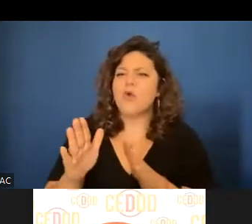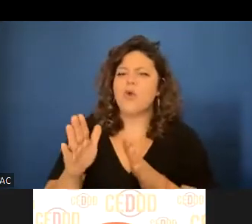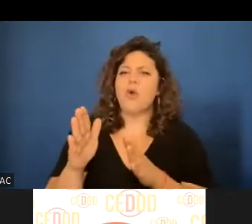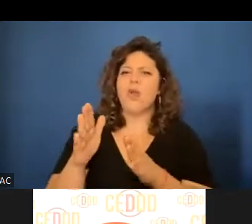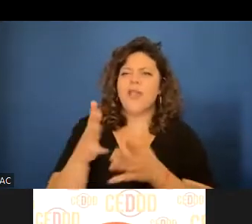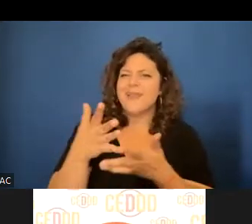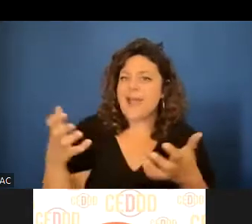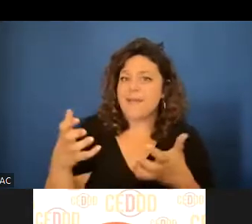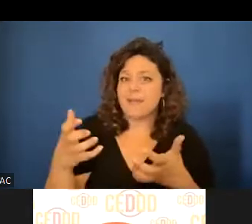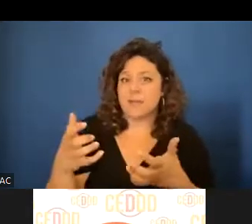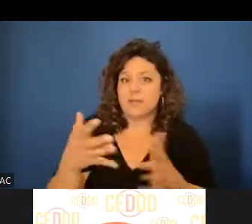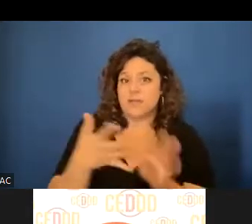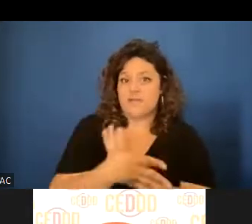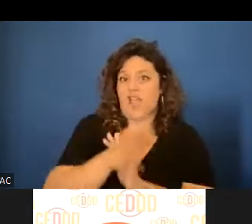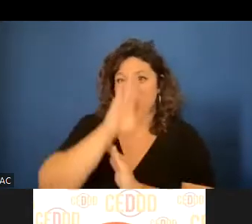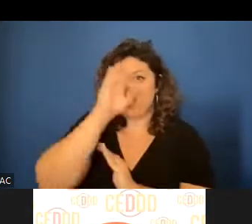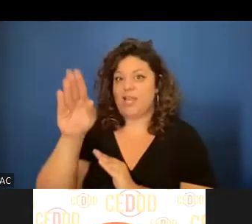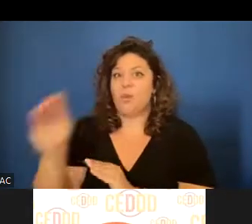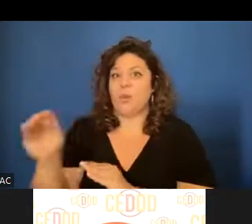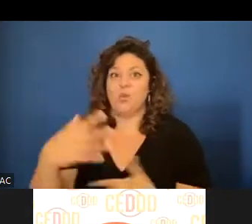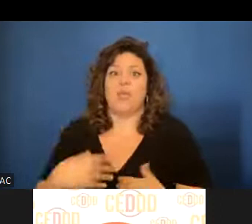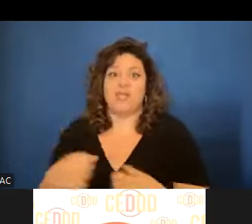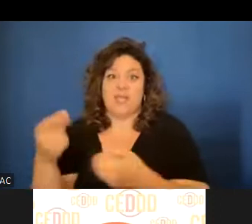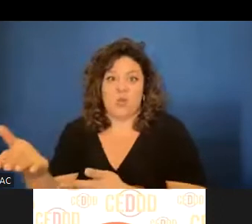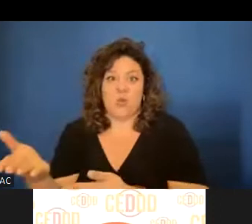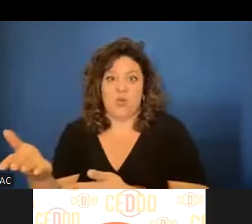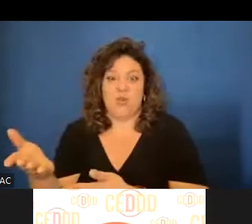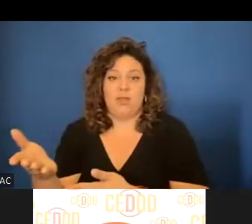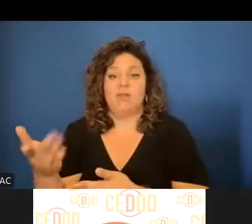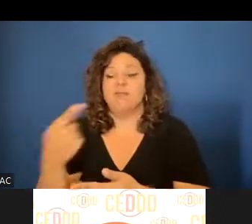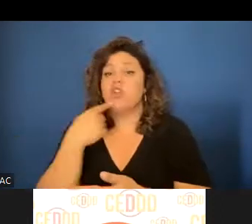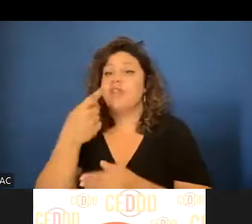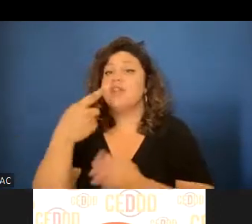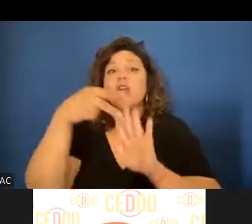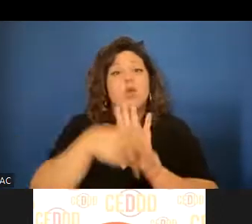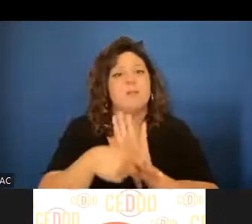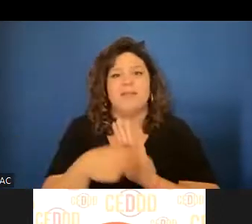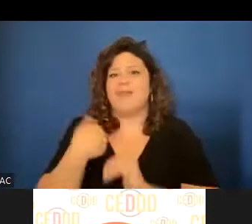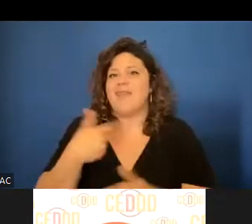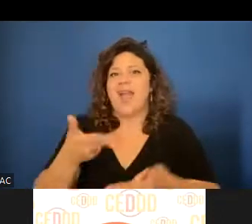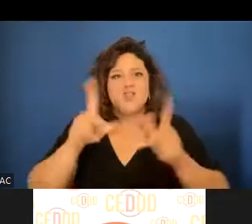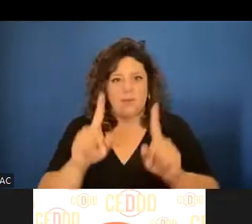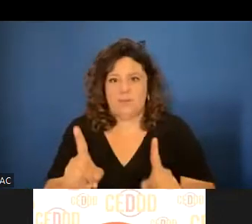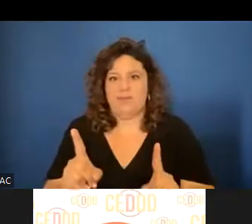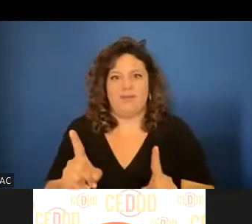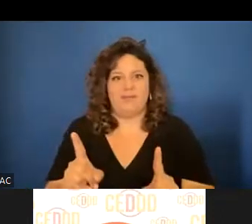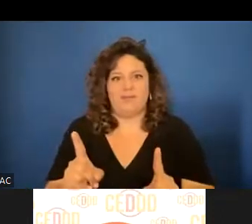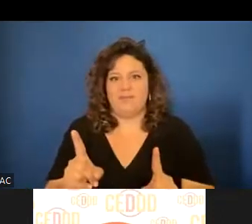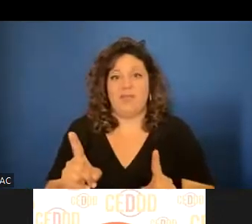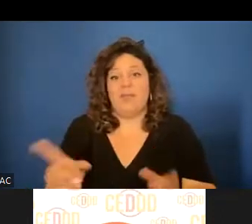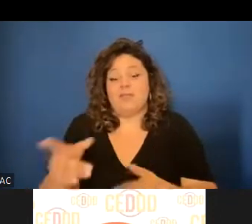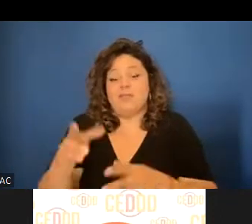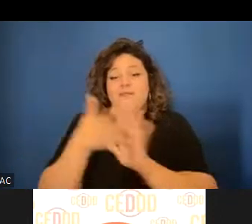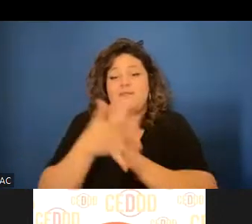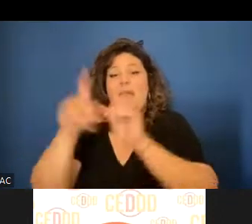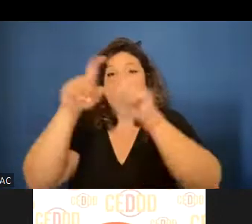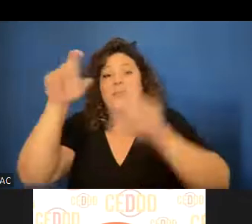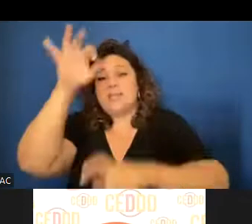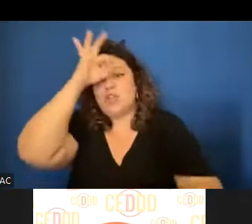salud porque haya sufrido un cáncer y mi situación ahora sea más delicada. Es